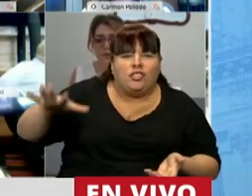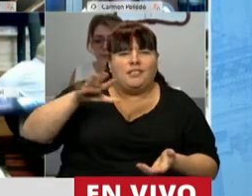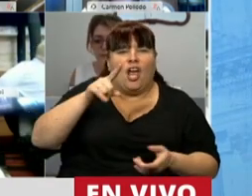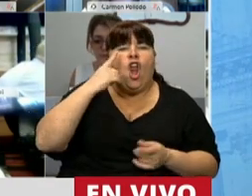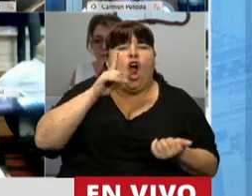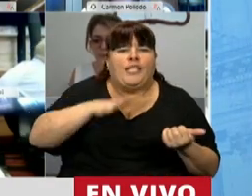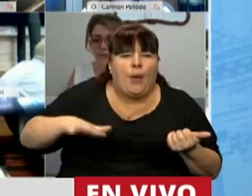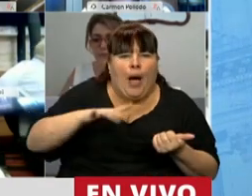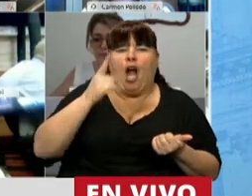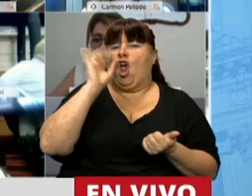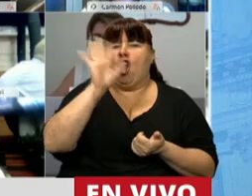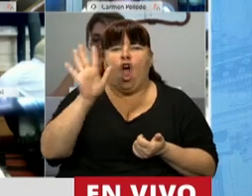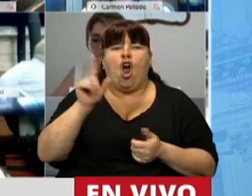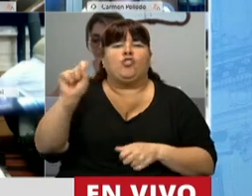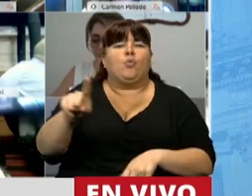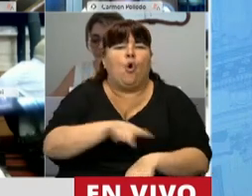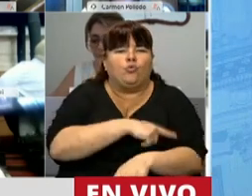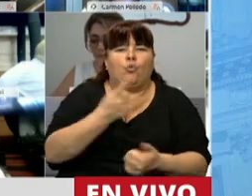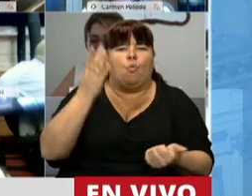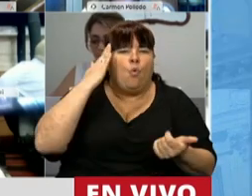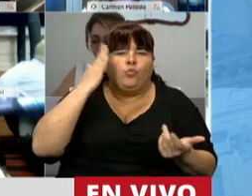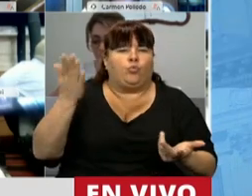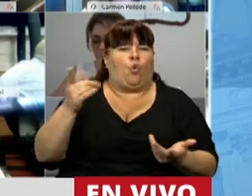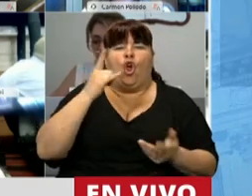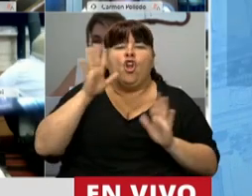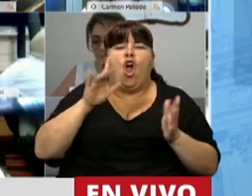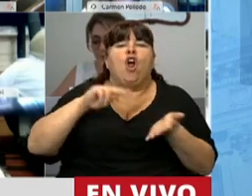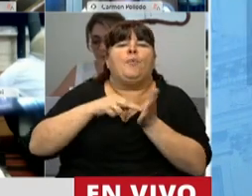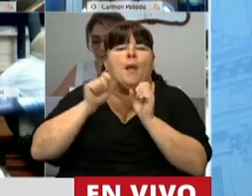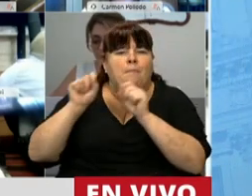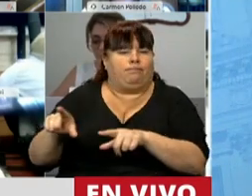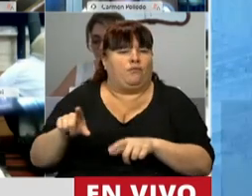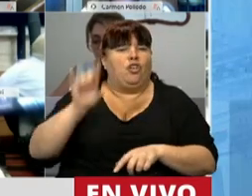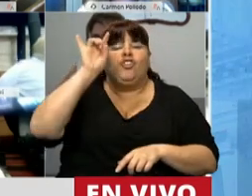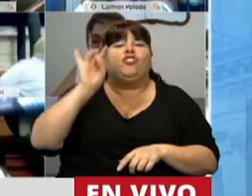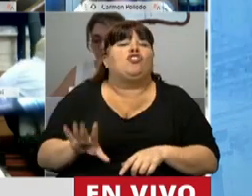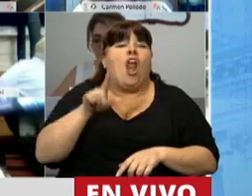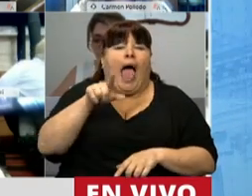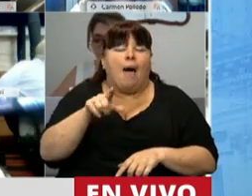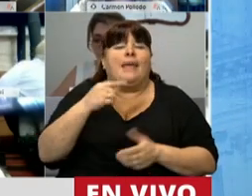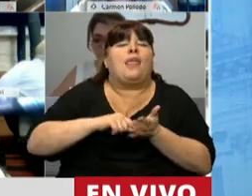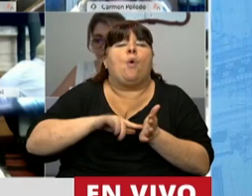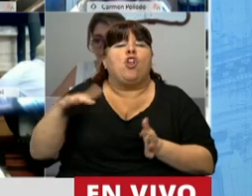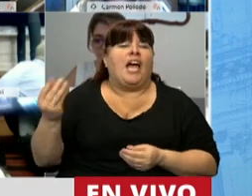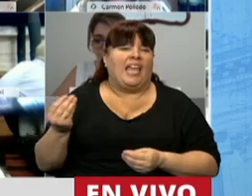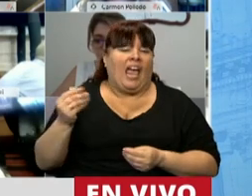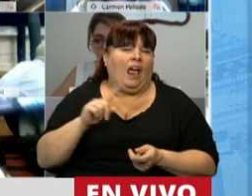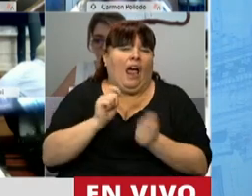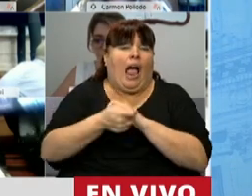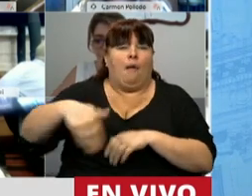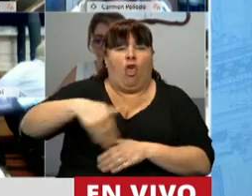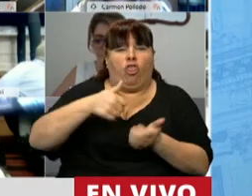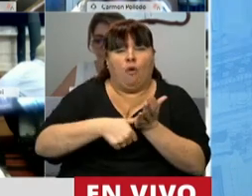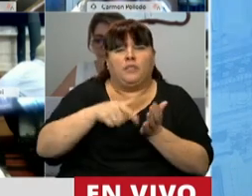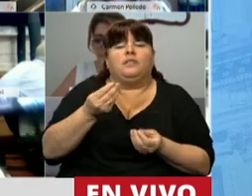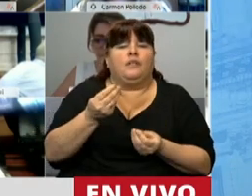conoce sus barrios, no conoce su idiosincrasia, no conoce sus problemas. Lo único que tiene de bonaerense es el cambio de